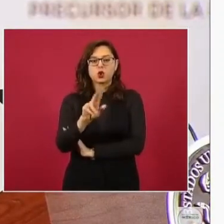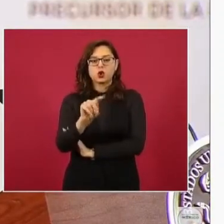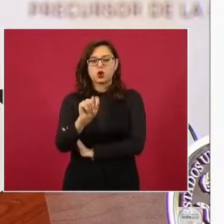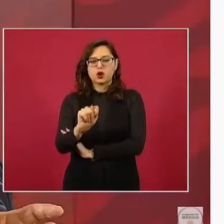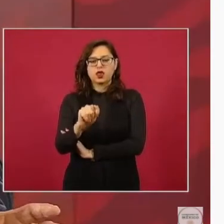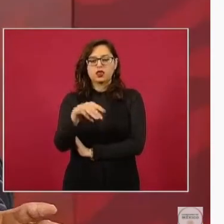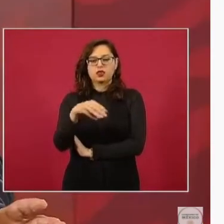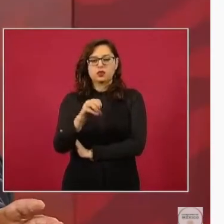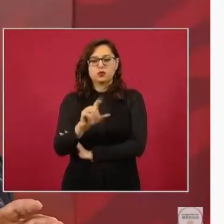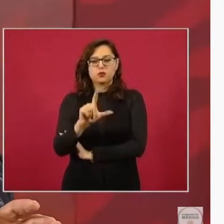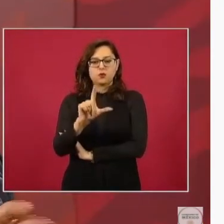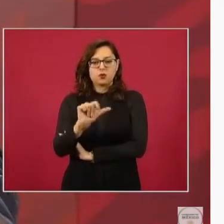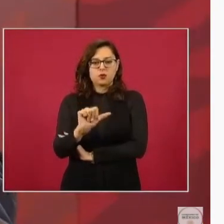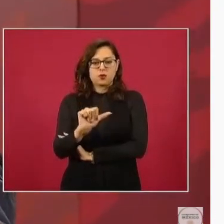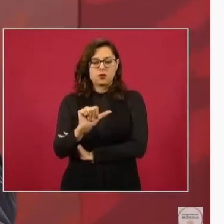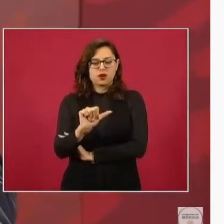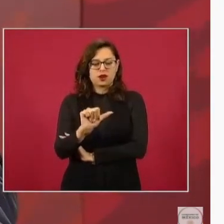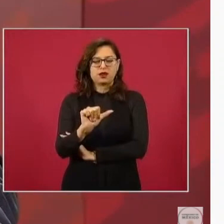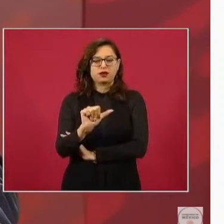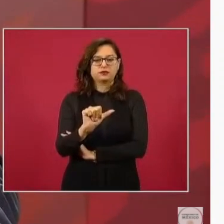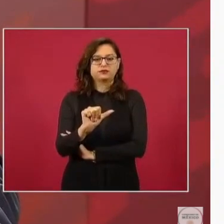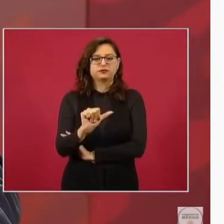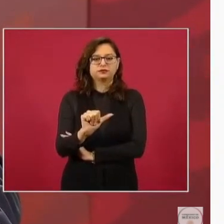no es un asunto